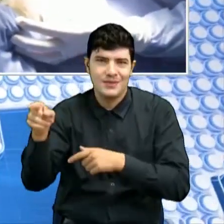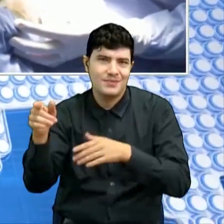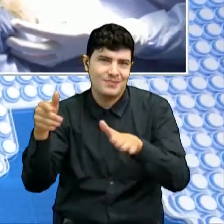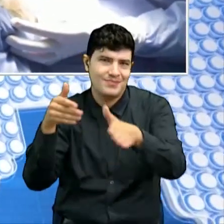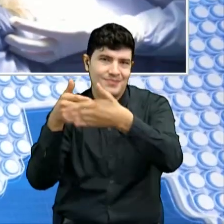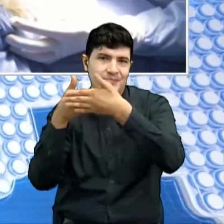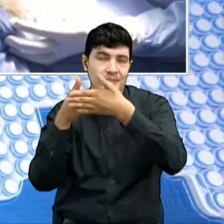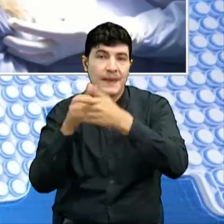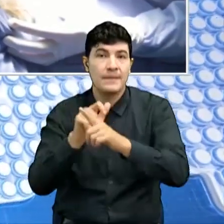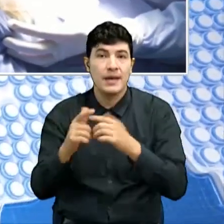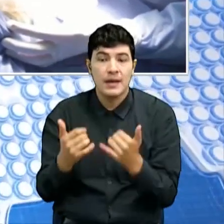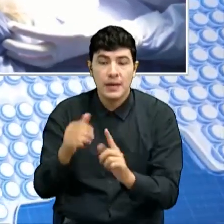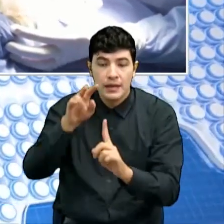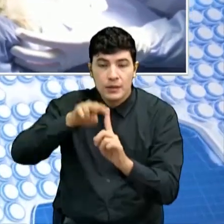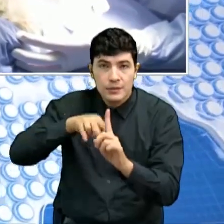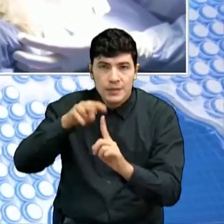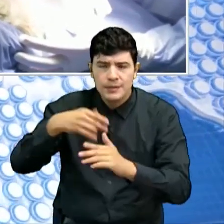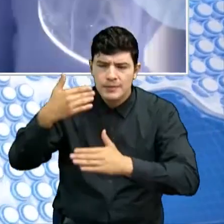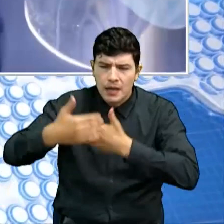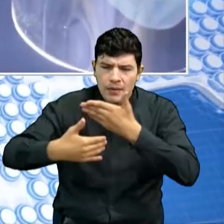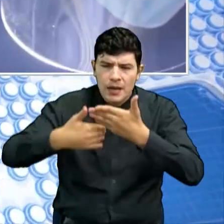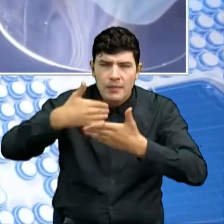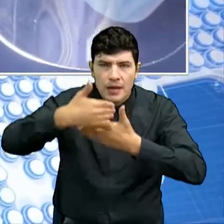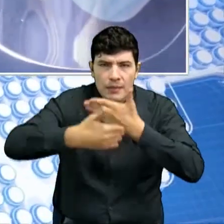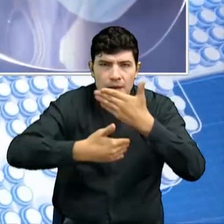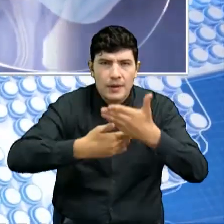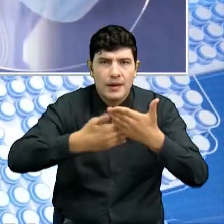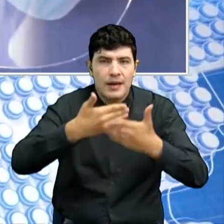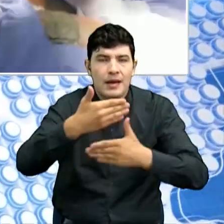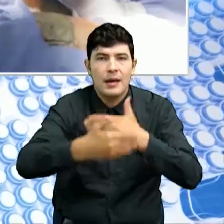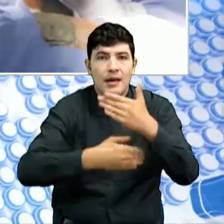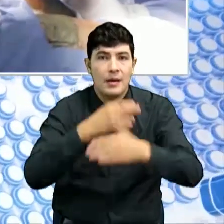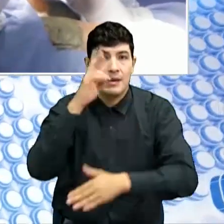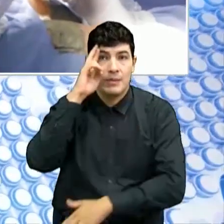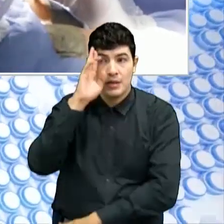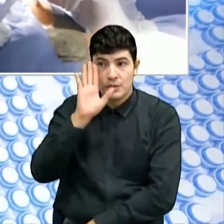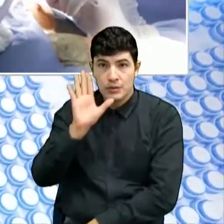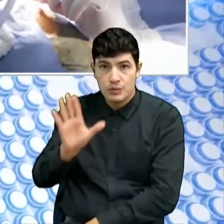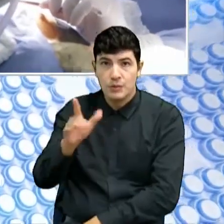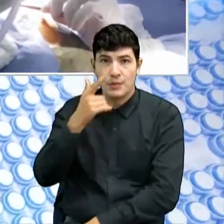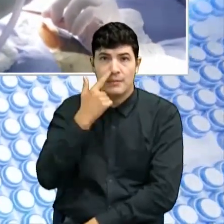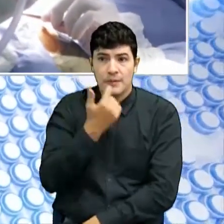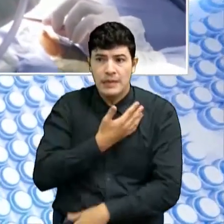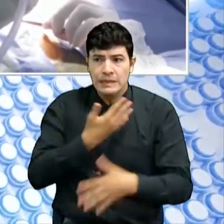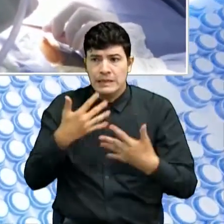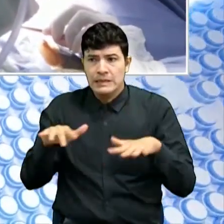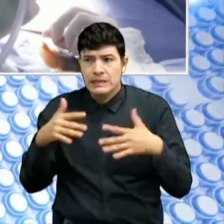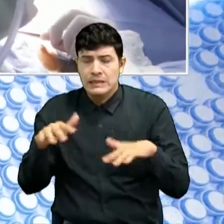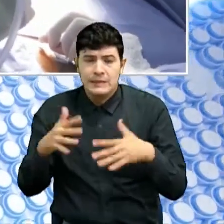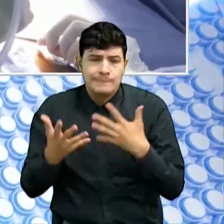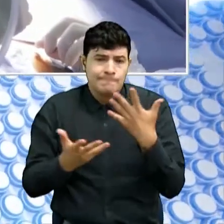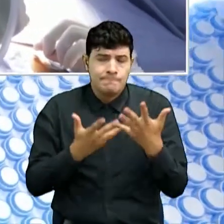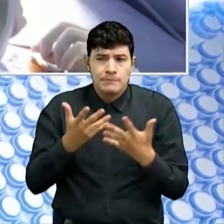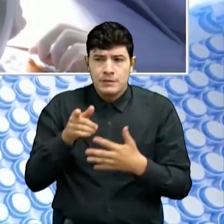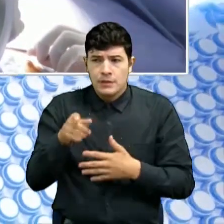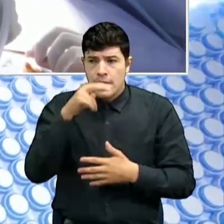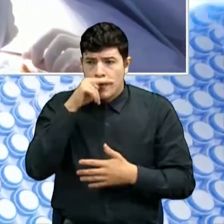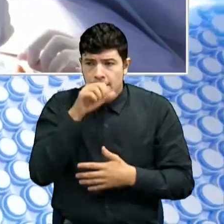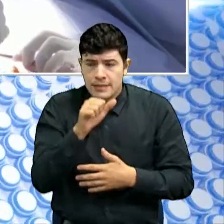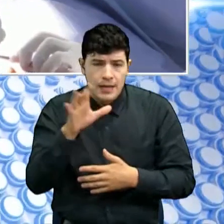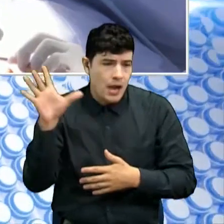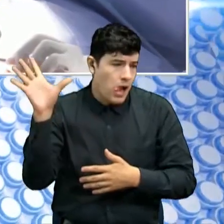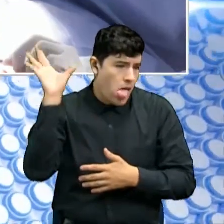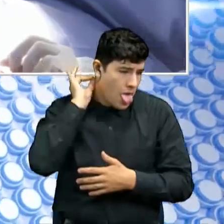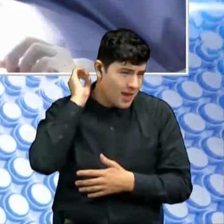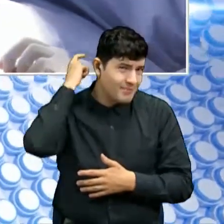pandemia. Esto es lo que genera digamos, esa ansiedad y ese nerviosismo de que la niña pudiera infectarse y morir en